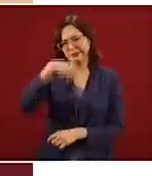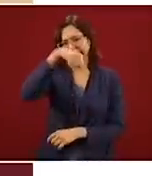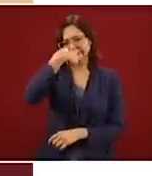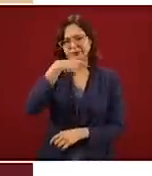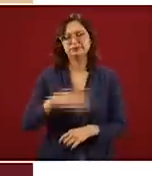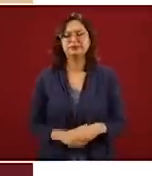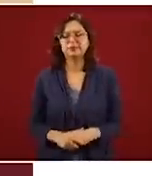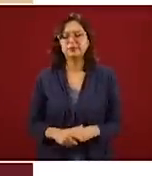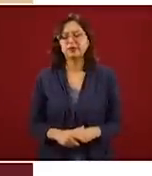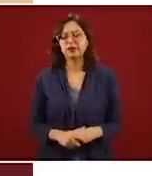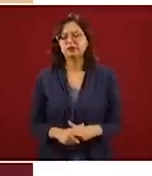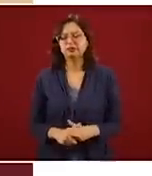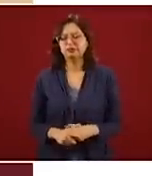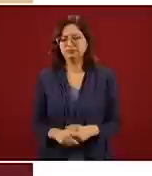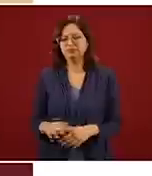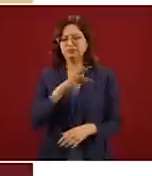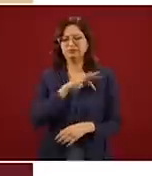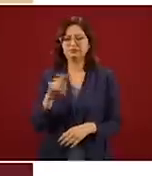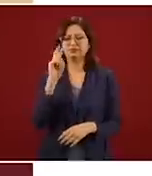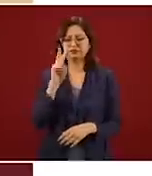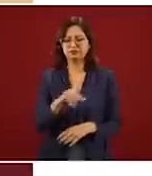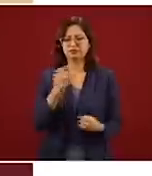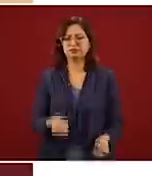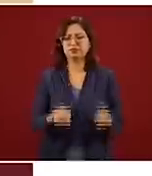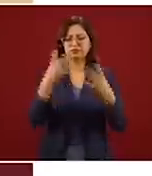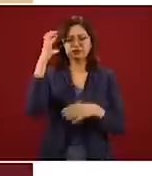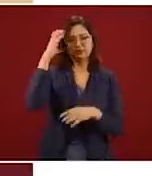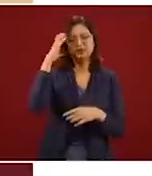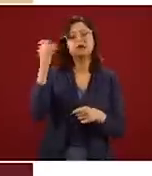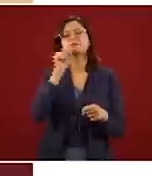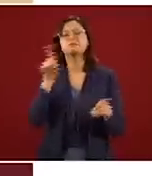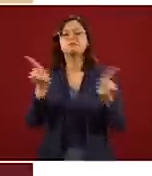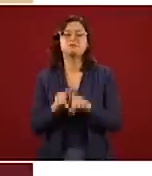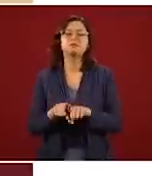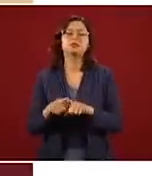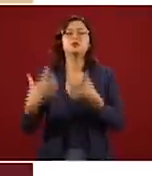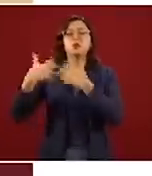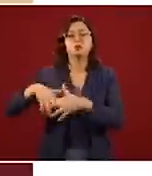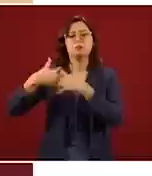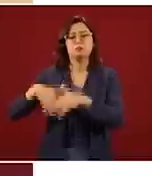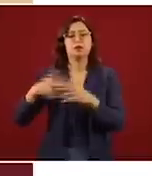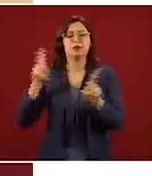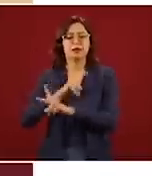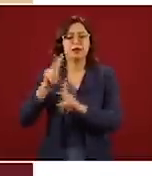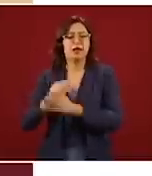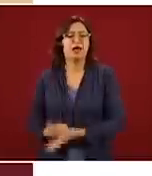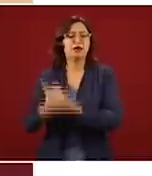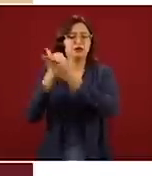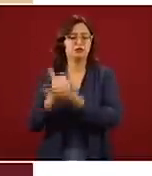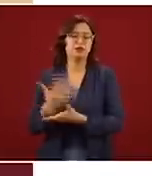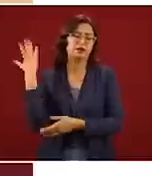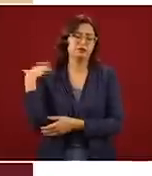medicina crítica, estamos hablando de terapias intensivas, y los ventiladores, que son los aparatos de asistencia respiratoria